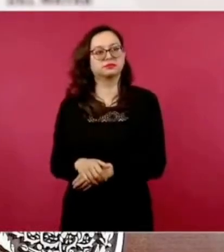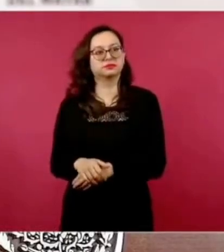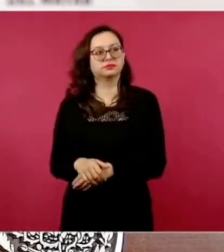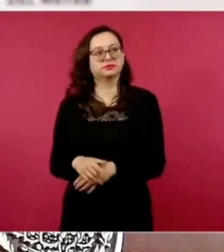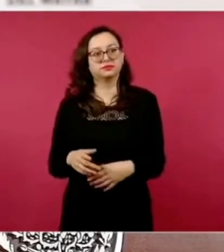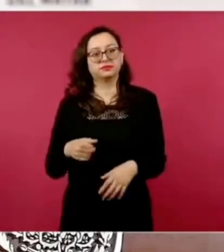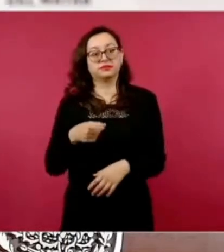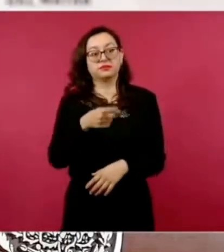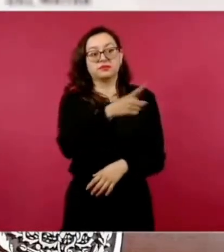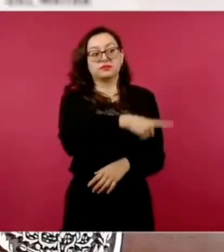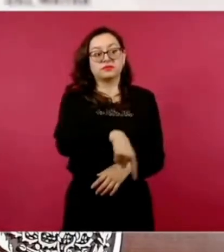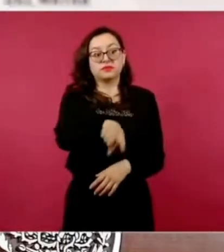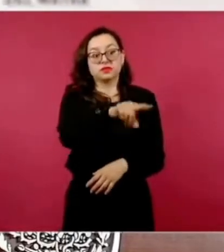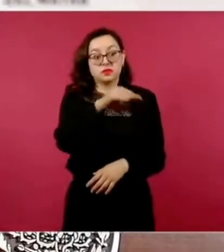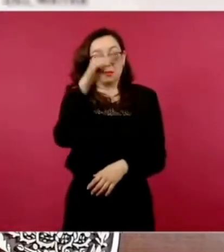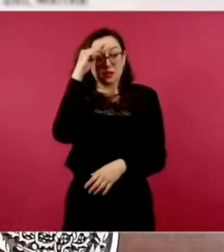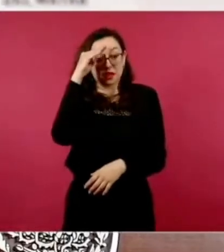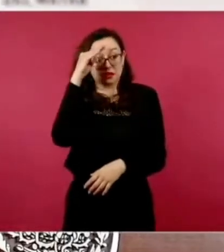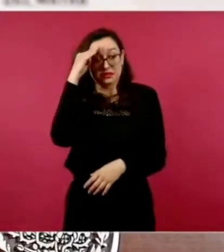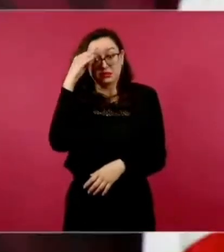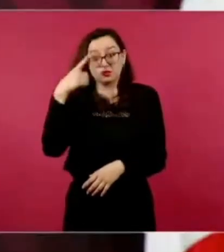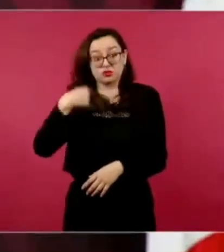para robar,